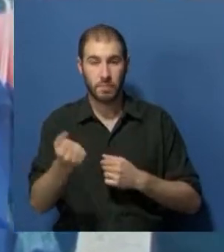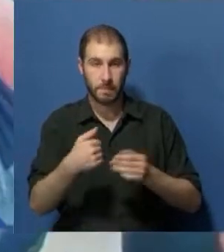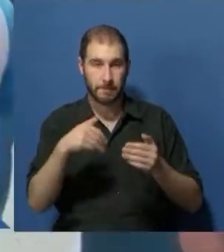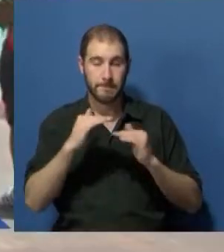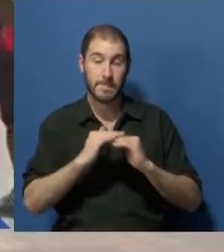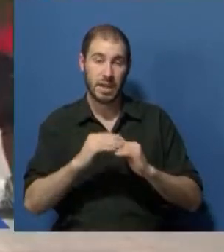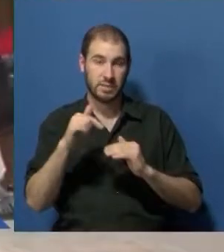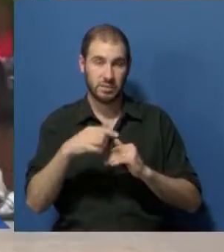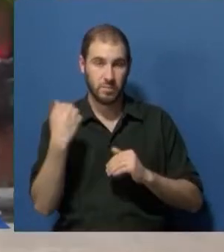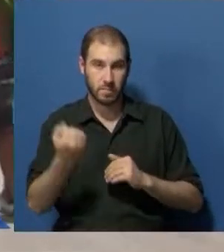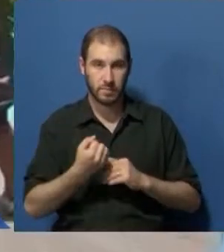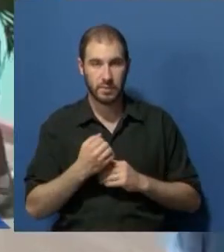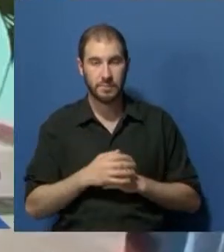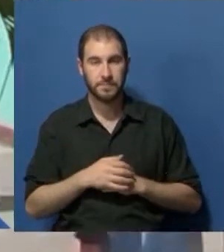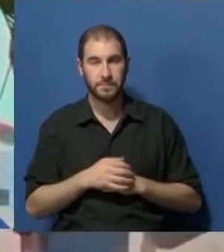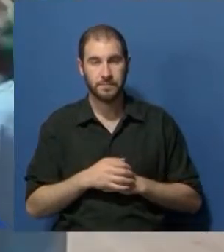¿no es cierto?,